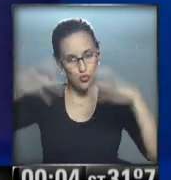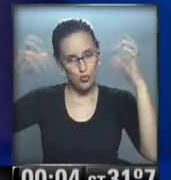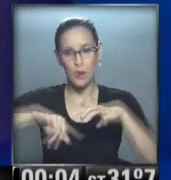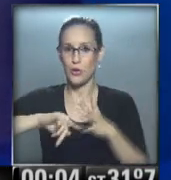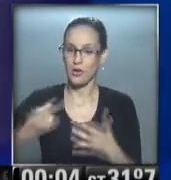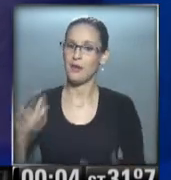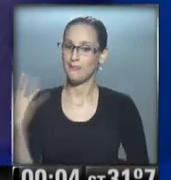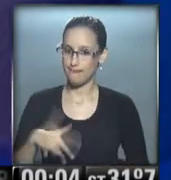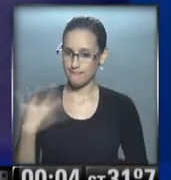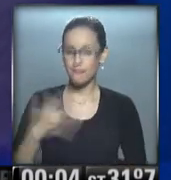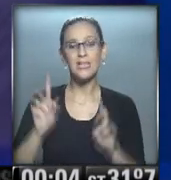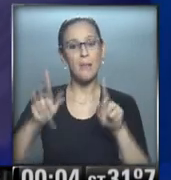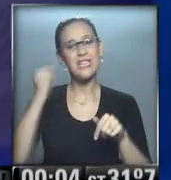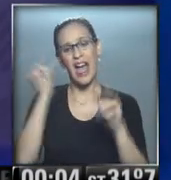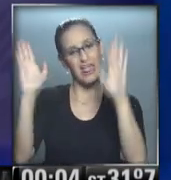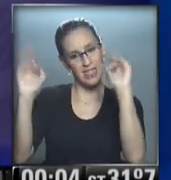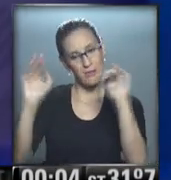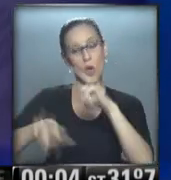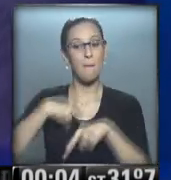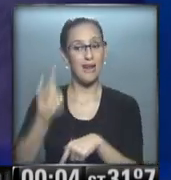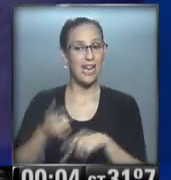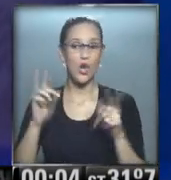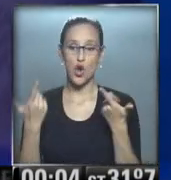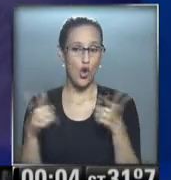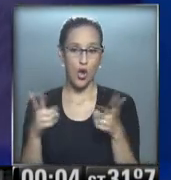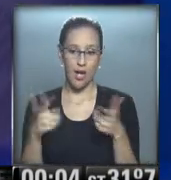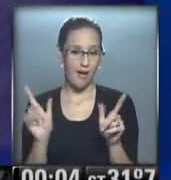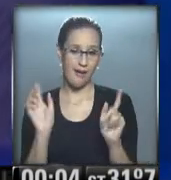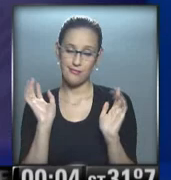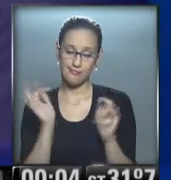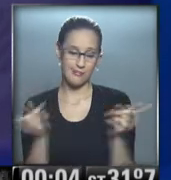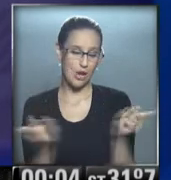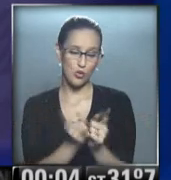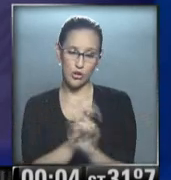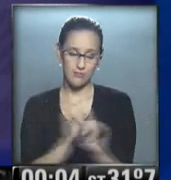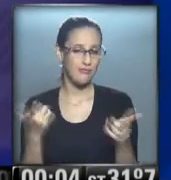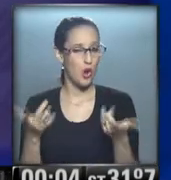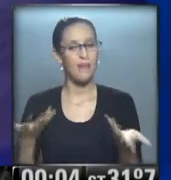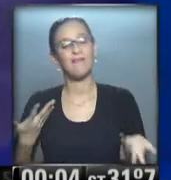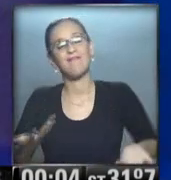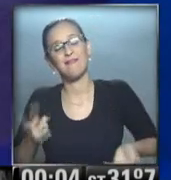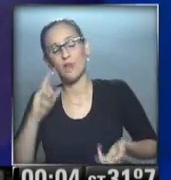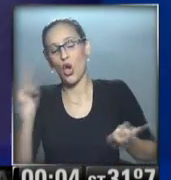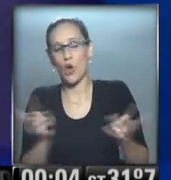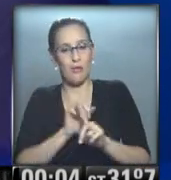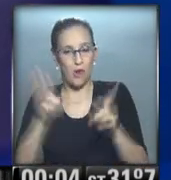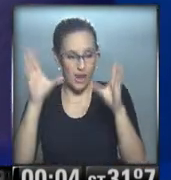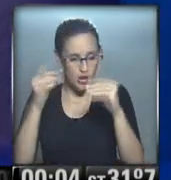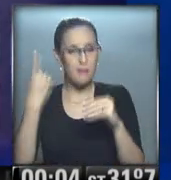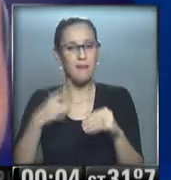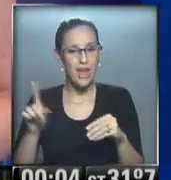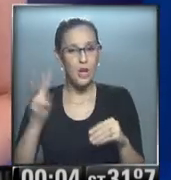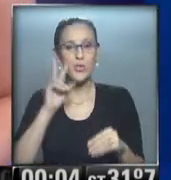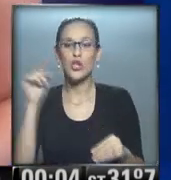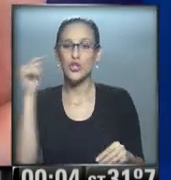de Buenos Aires. Y también te despido, Félix, porque mañana no nos vamos a encontrar. Exactamente, no nos vamos a encontrar por la noche, pero bueno, todas las ediciones de Visión